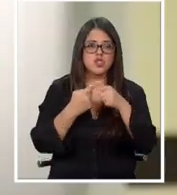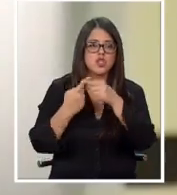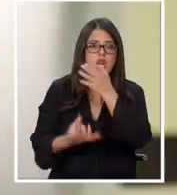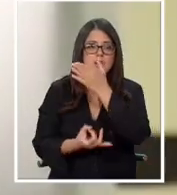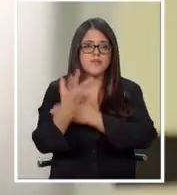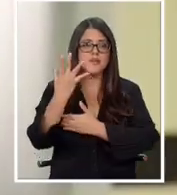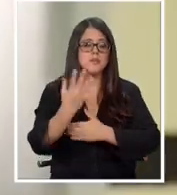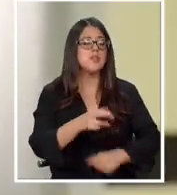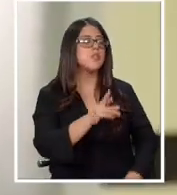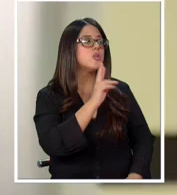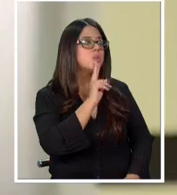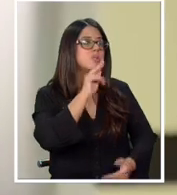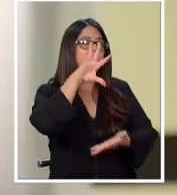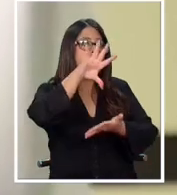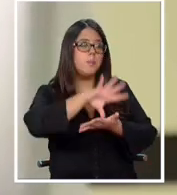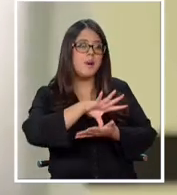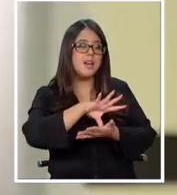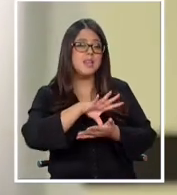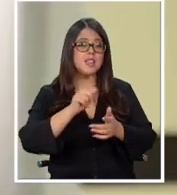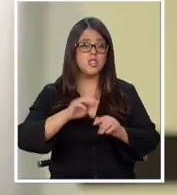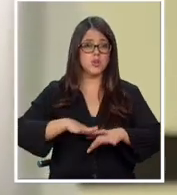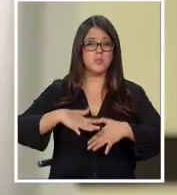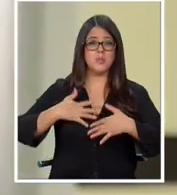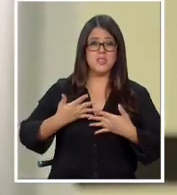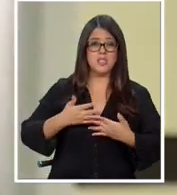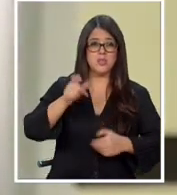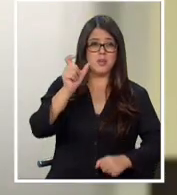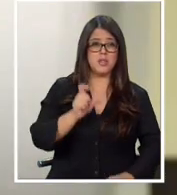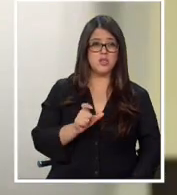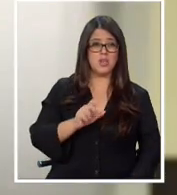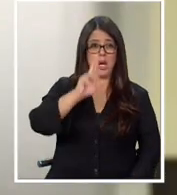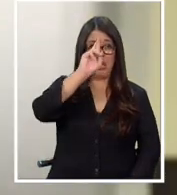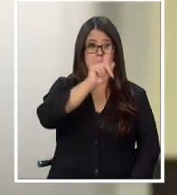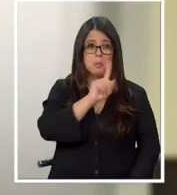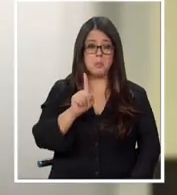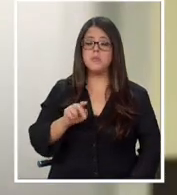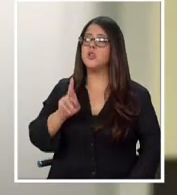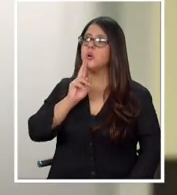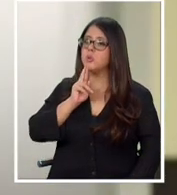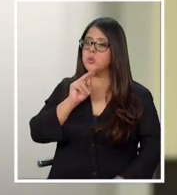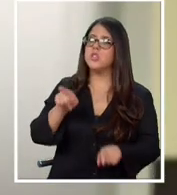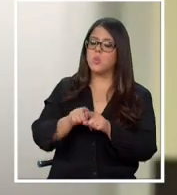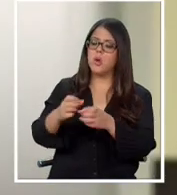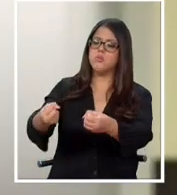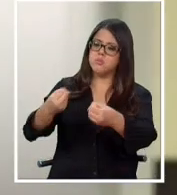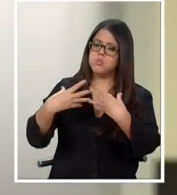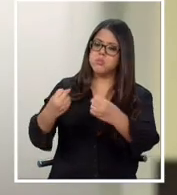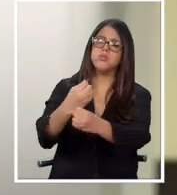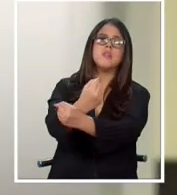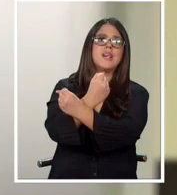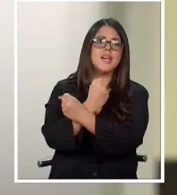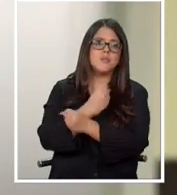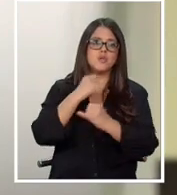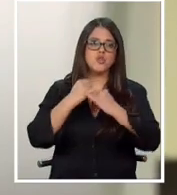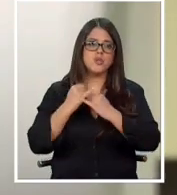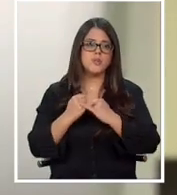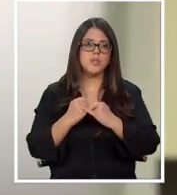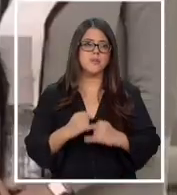sociales. Rusia es un país donde no me siento como un extraño. Rusia nos da educación, amor y